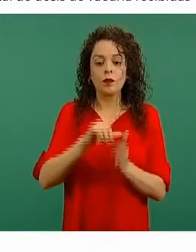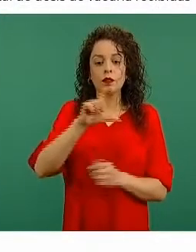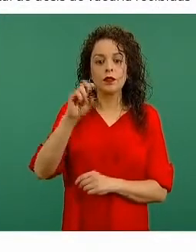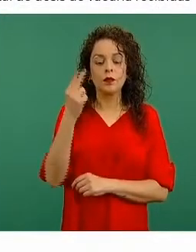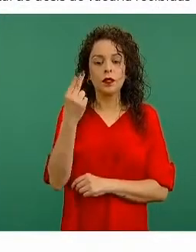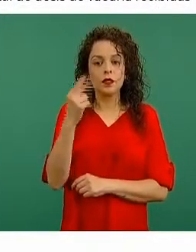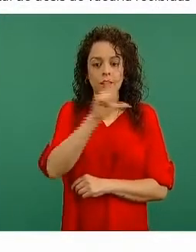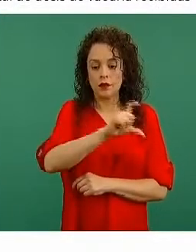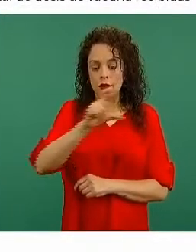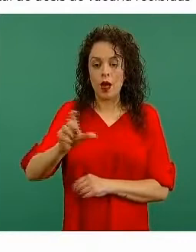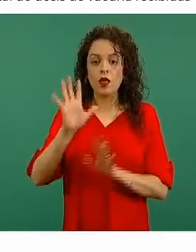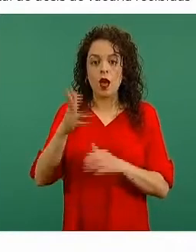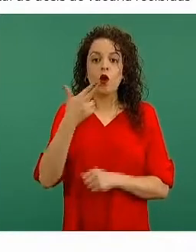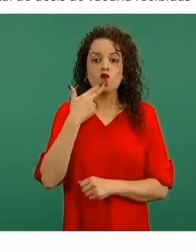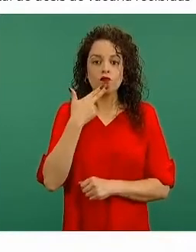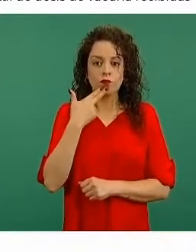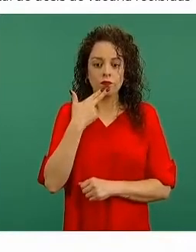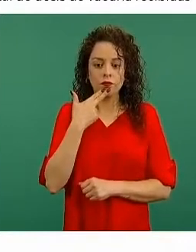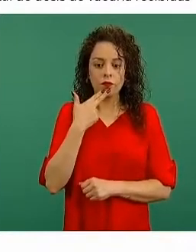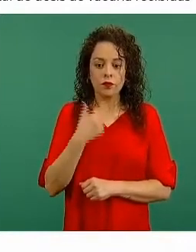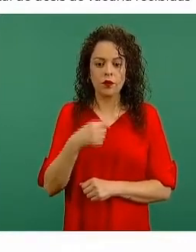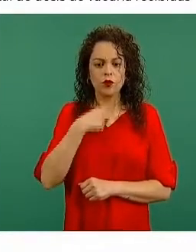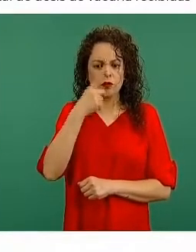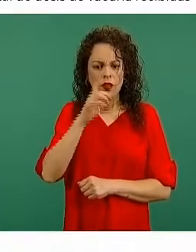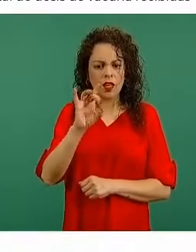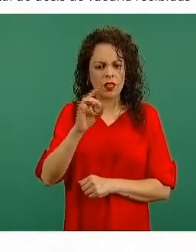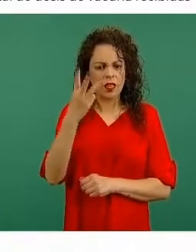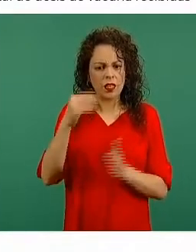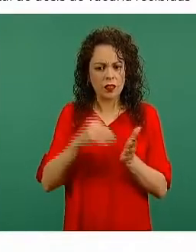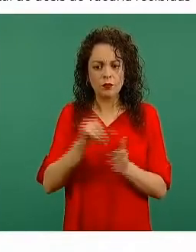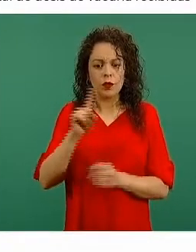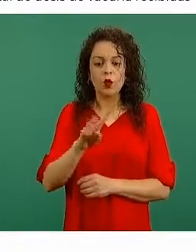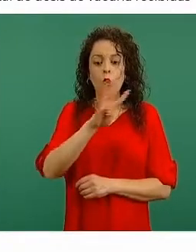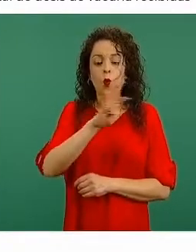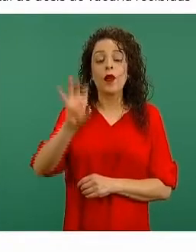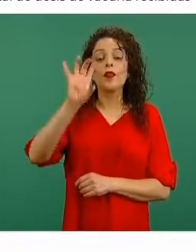439.725 dosis. 39.000, dije 33.000, son